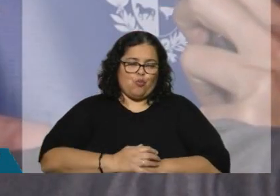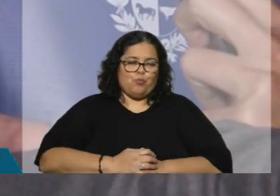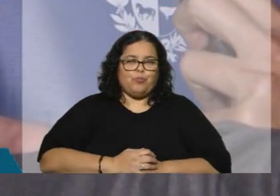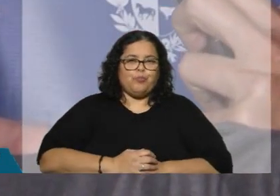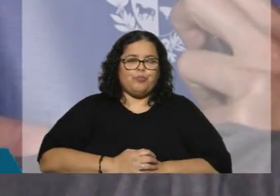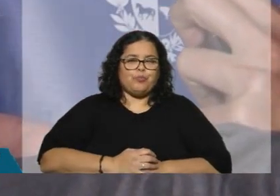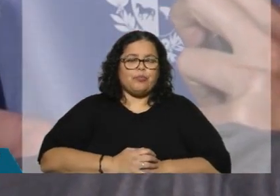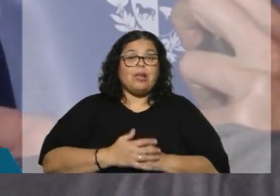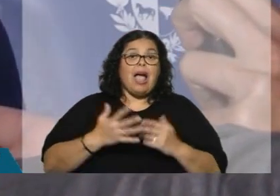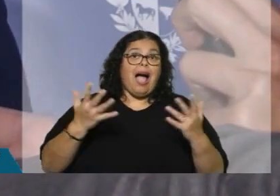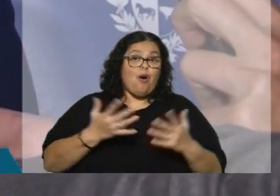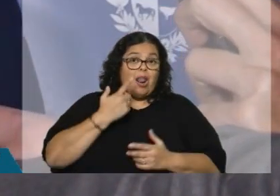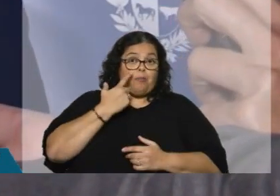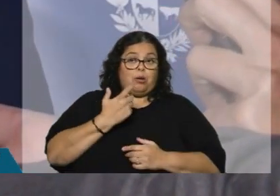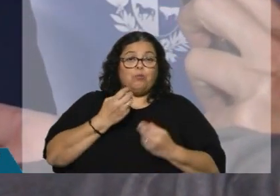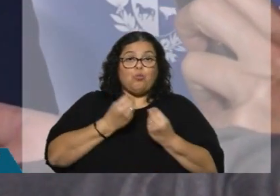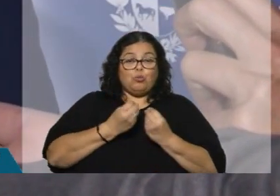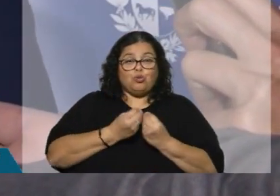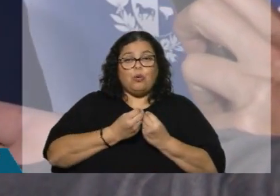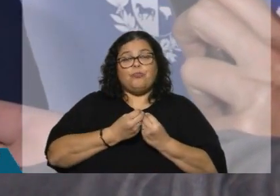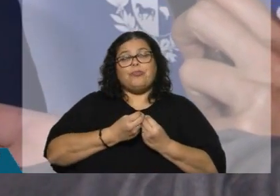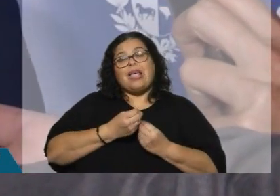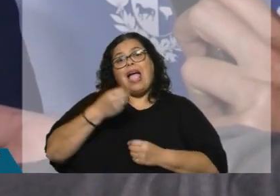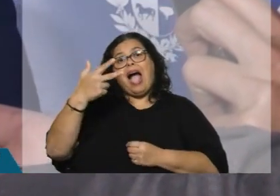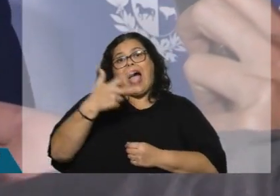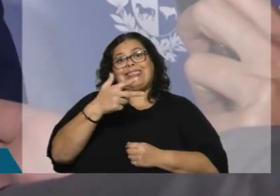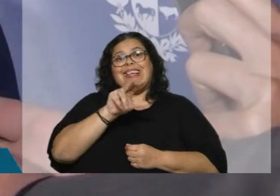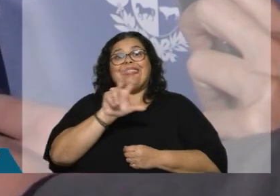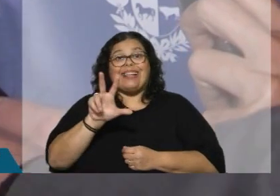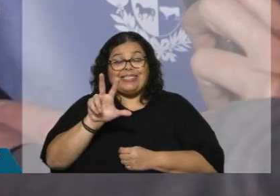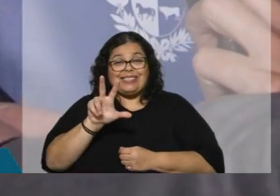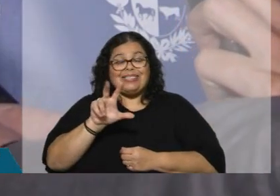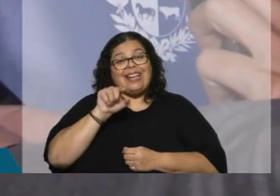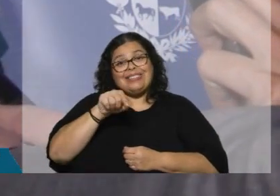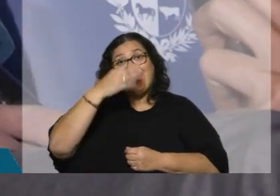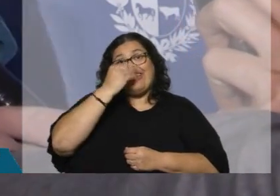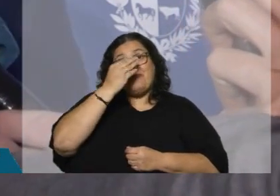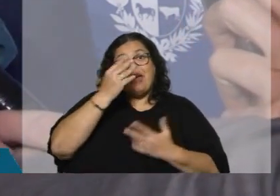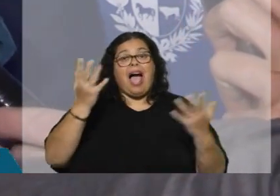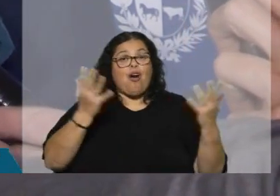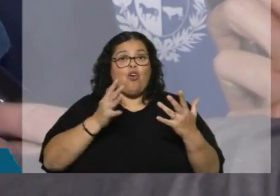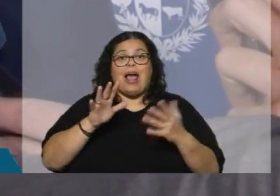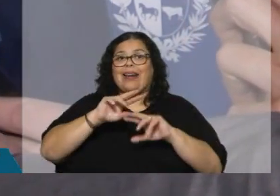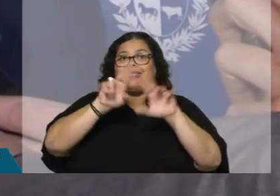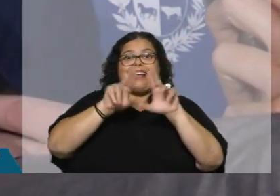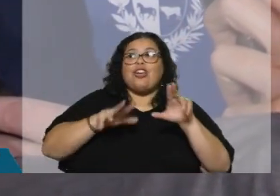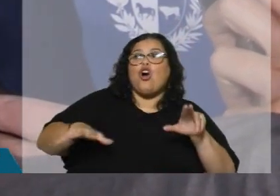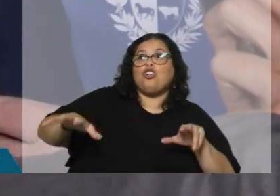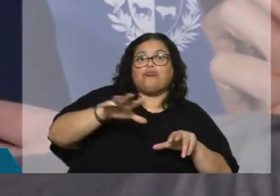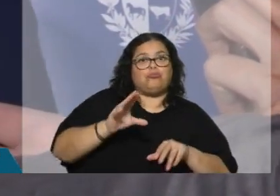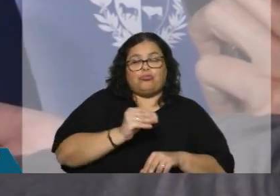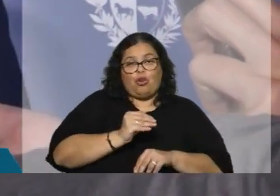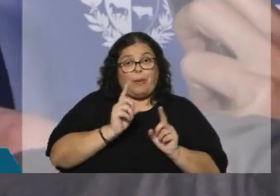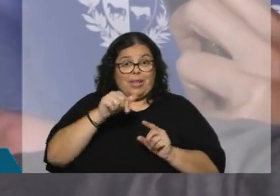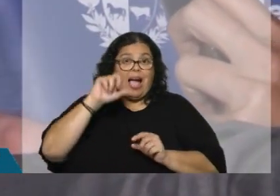Detectado que está circulando en nuestro país la cepa H3, que es la cepa que está circulando en toda la región, que es la que